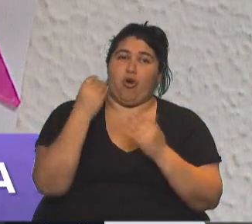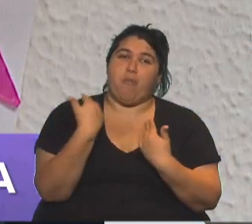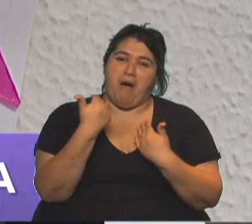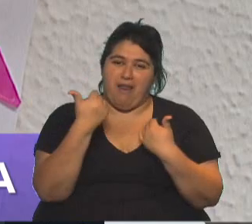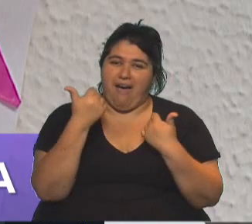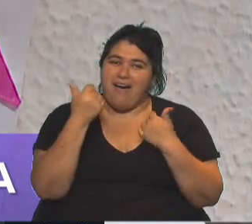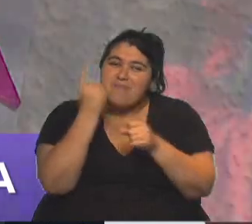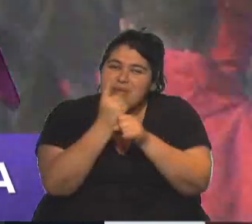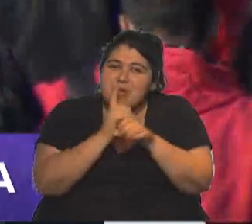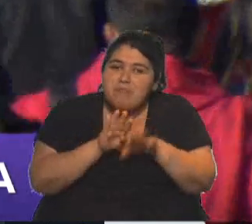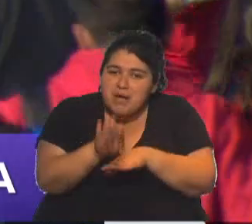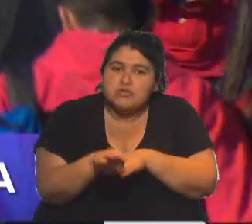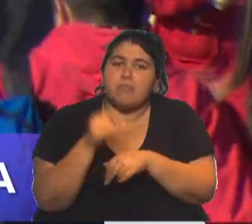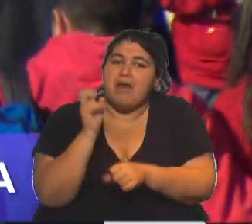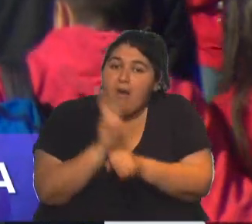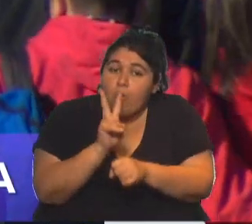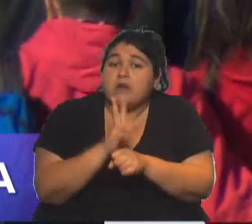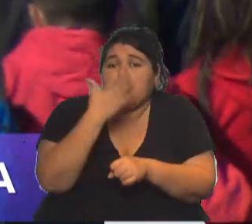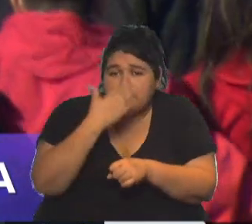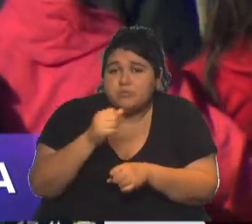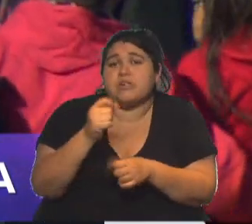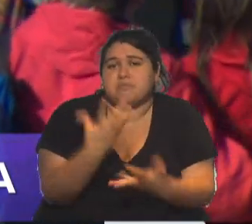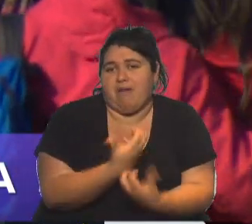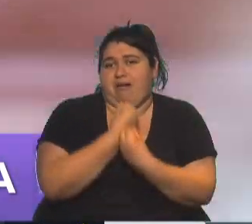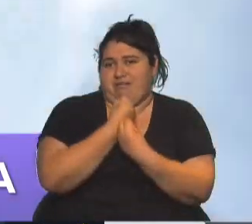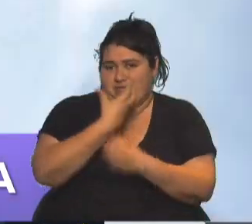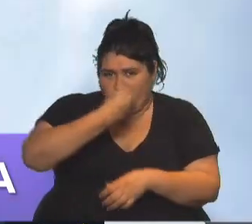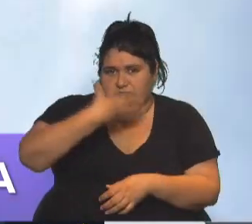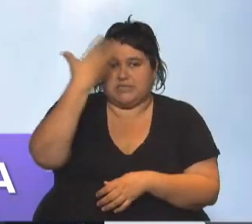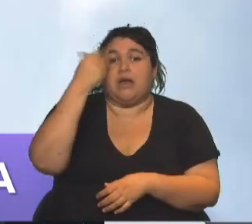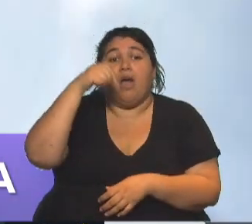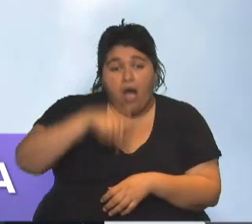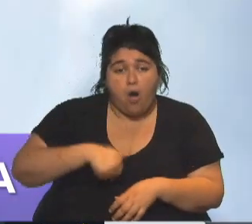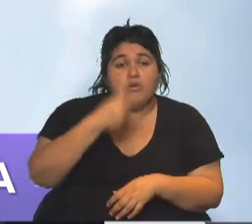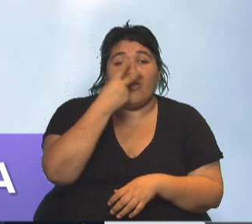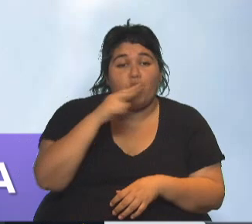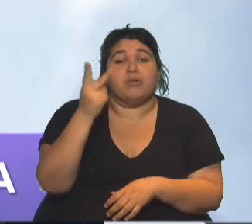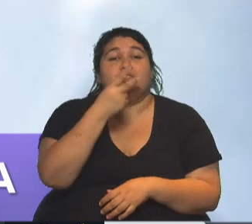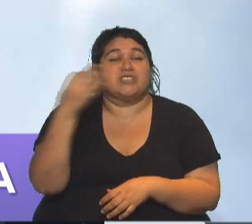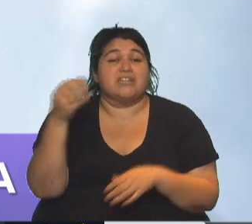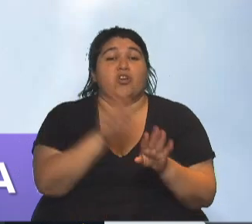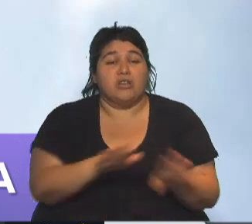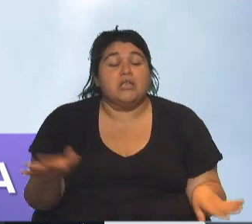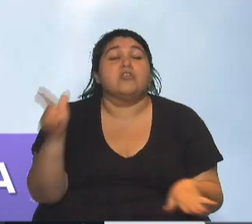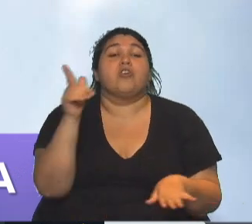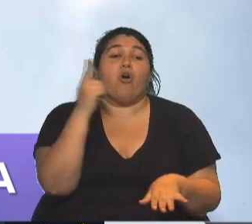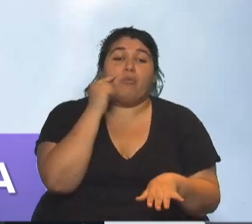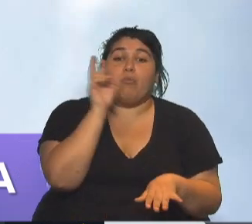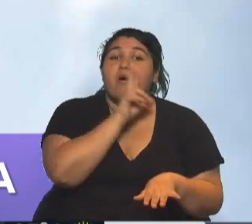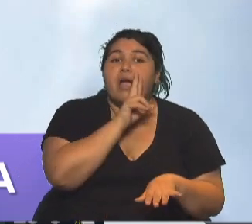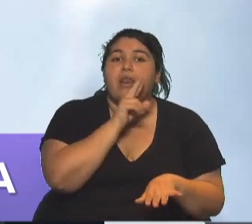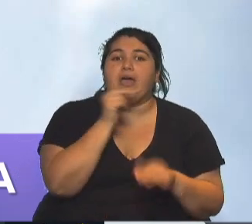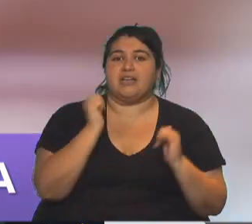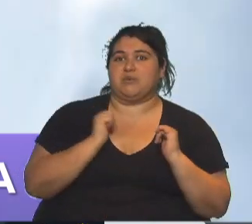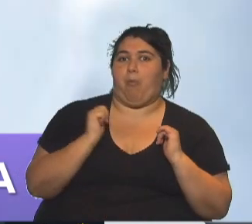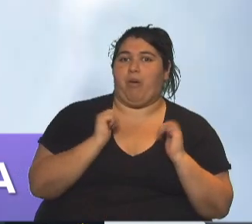adoptivos correspondiente al domicilio. Hoy, en la Argentina, hay 2.200 niños, niñas y adolescentes que esperan